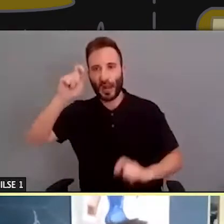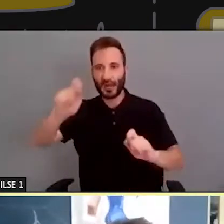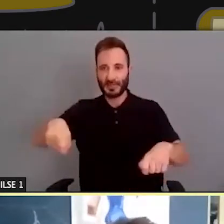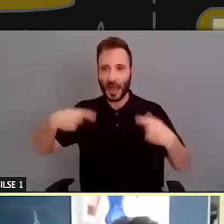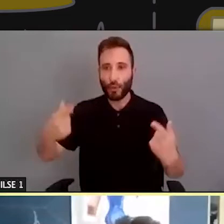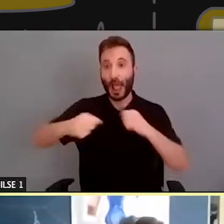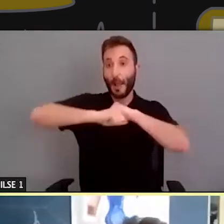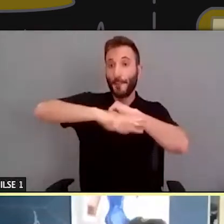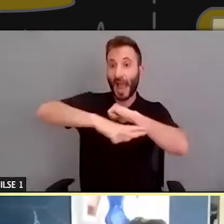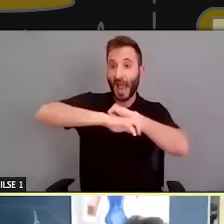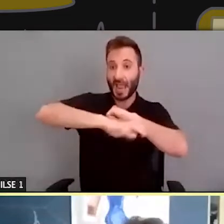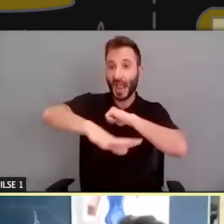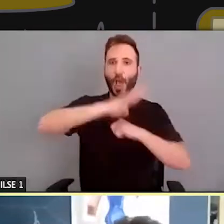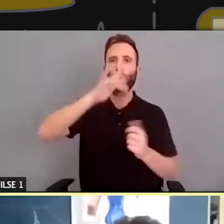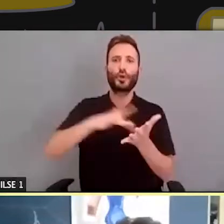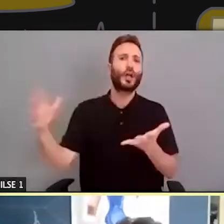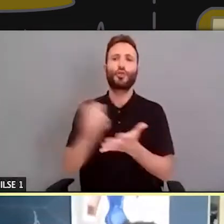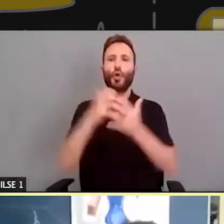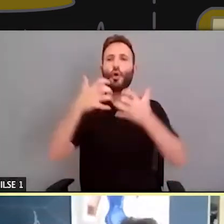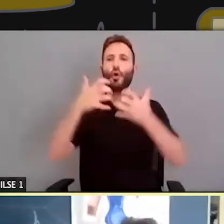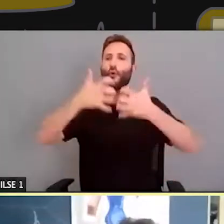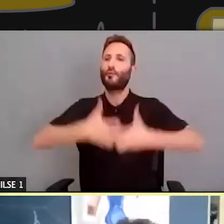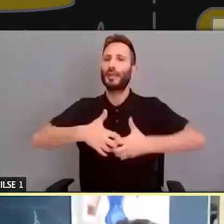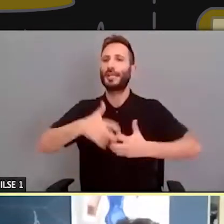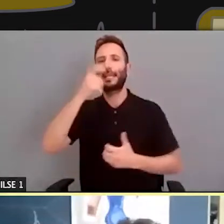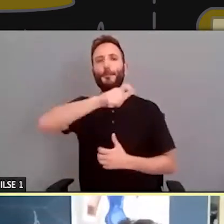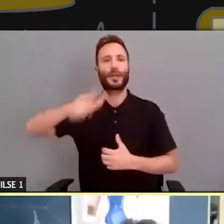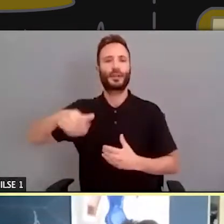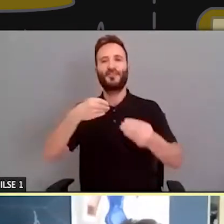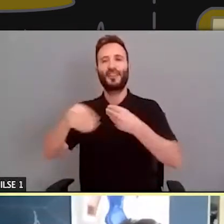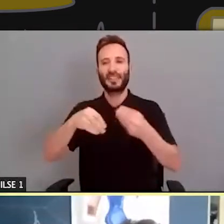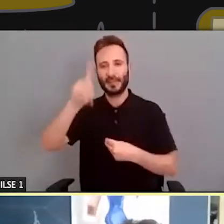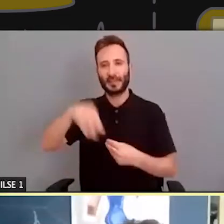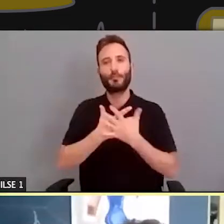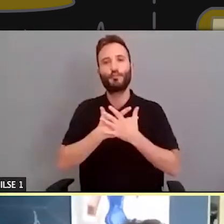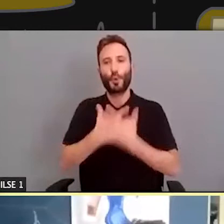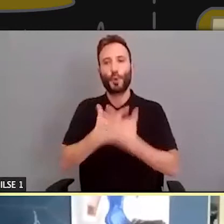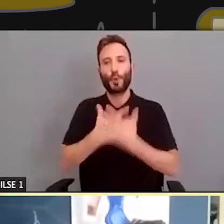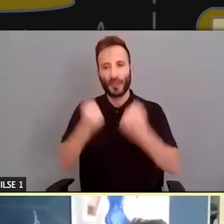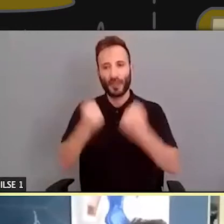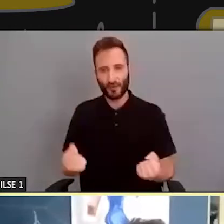puede funcionar con un poquito de flexibilidad y voluntad. La siguiente diapositiva, por favor.